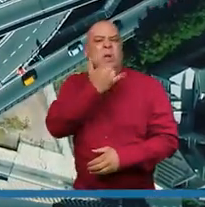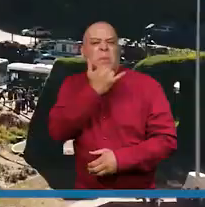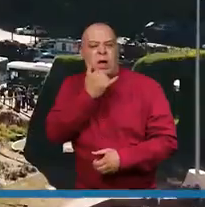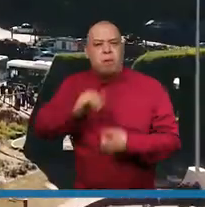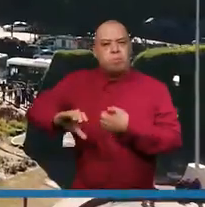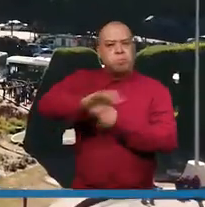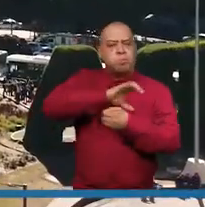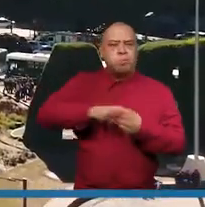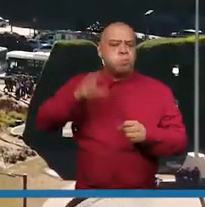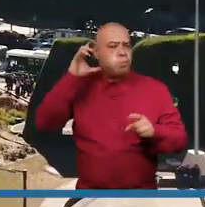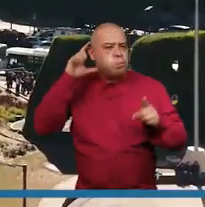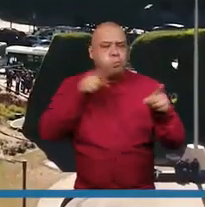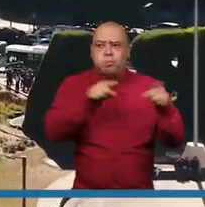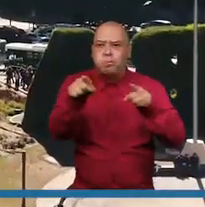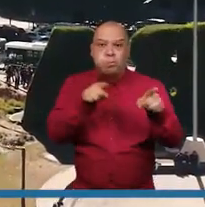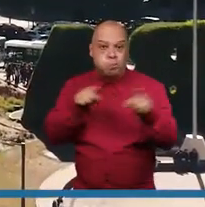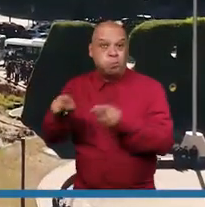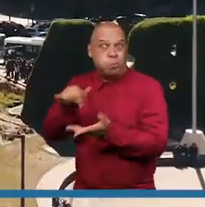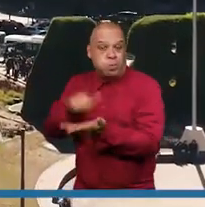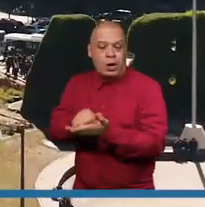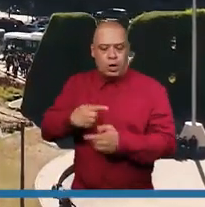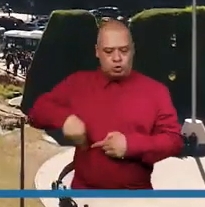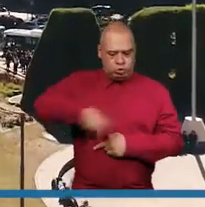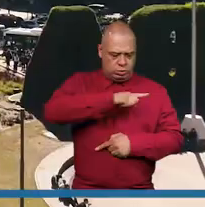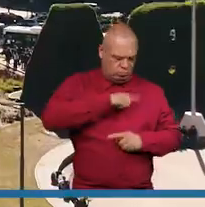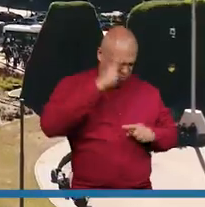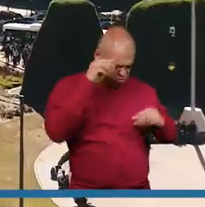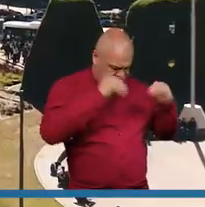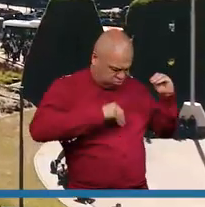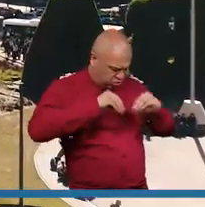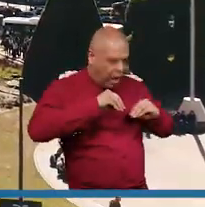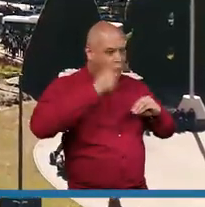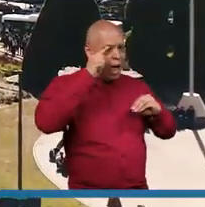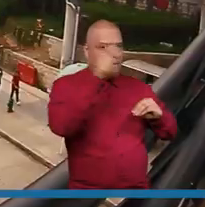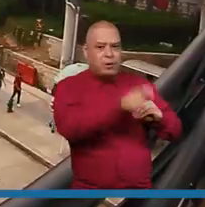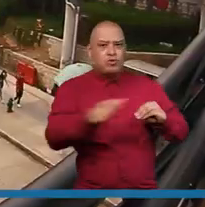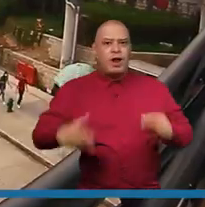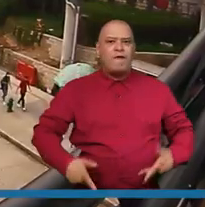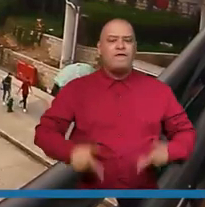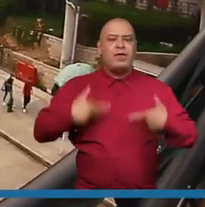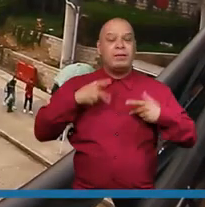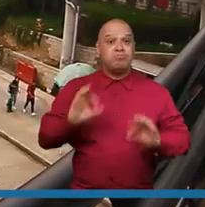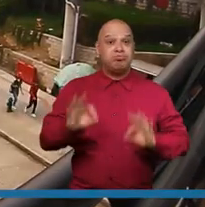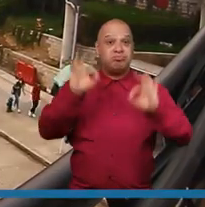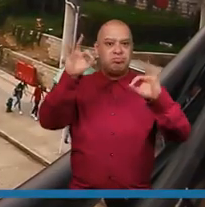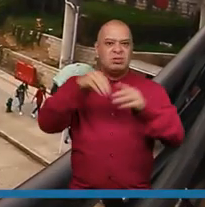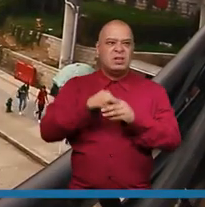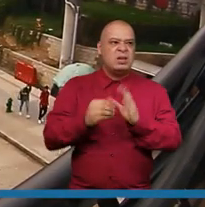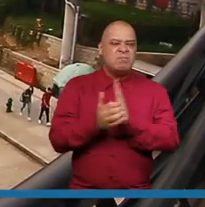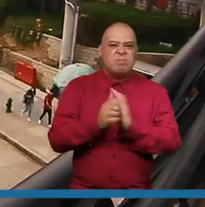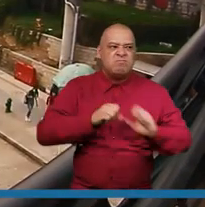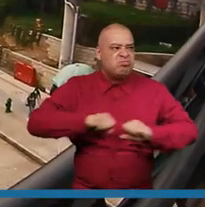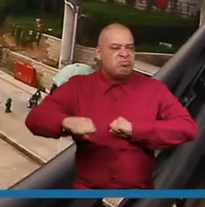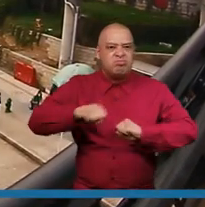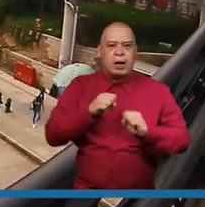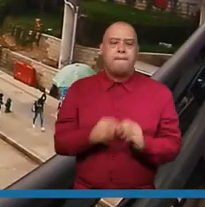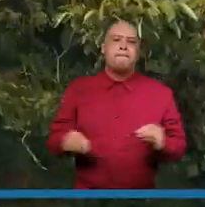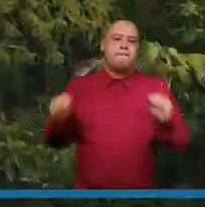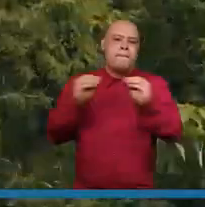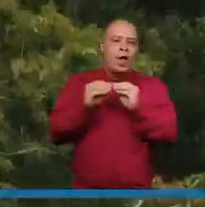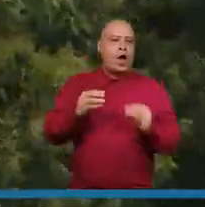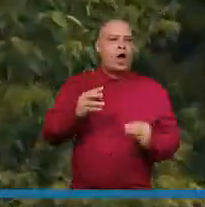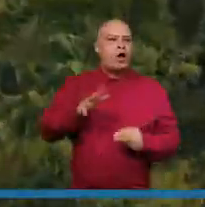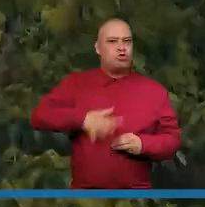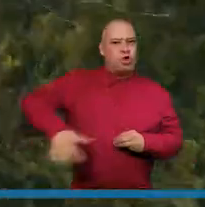espacios urbanos, porque propiamente es pensando en las condiciones de vida de los habitantes, la competitividad del territorio y en